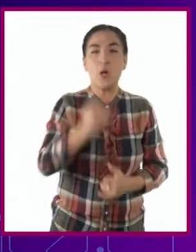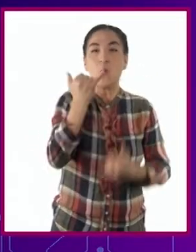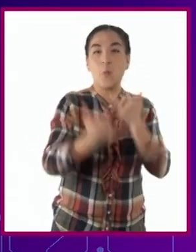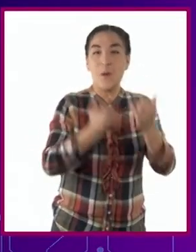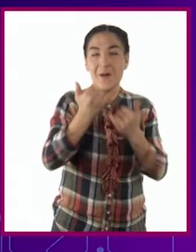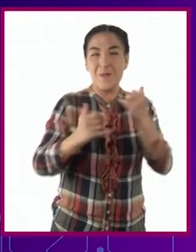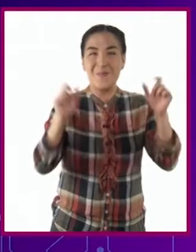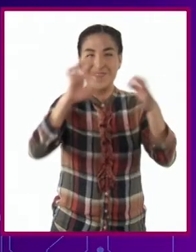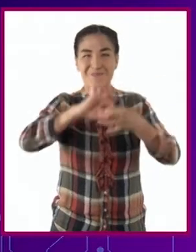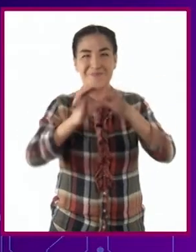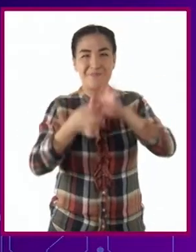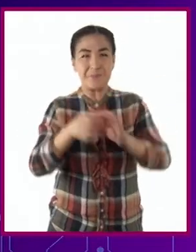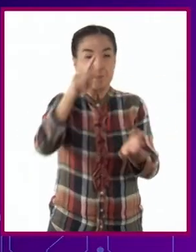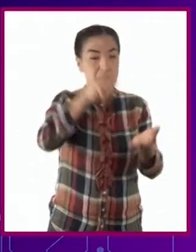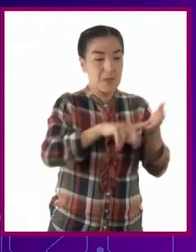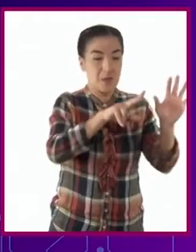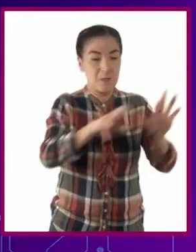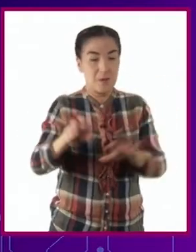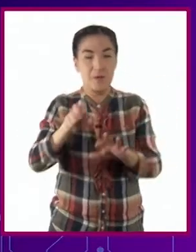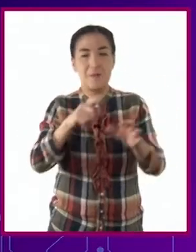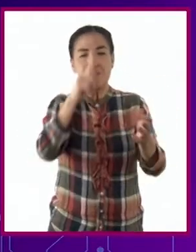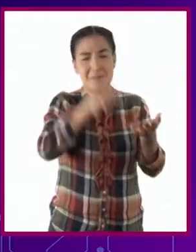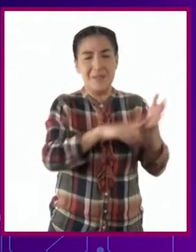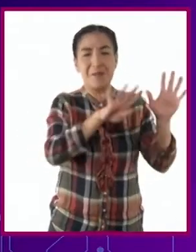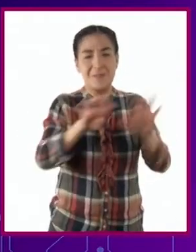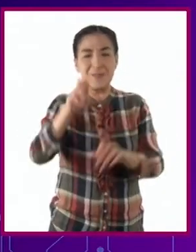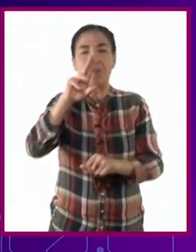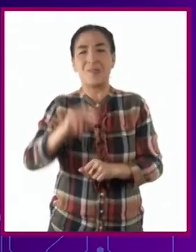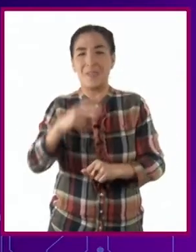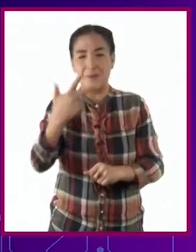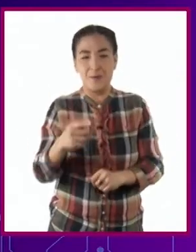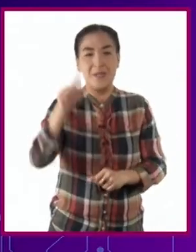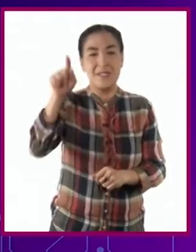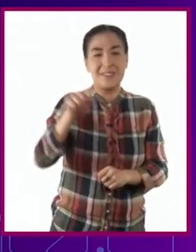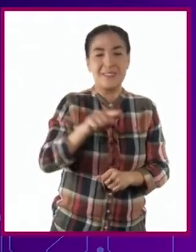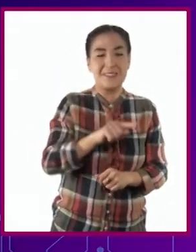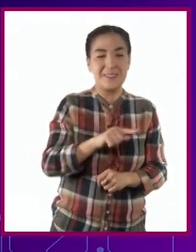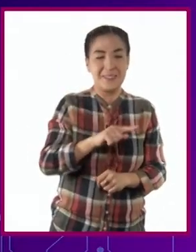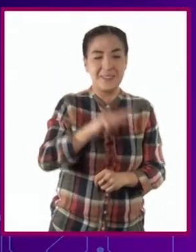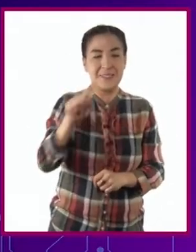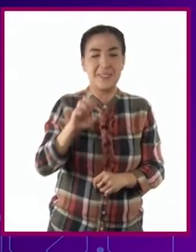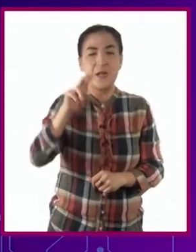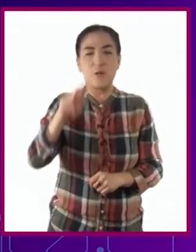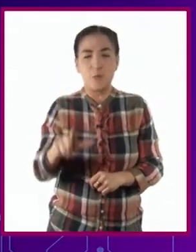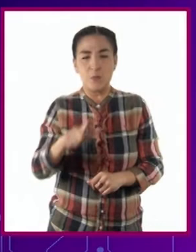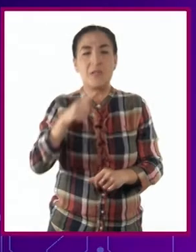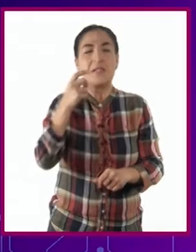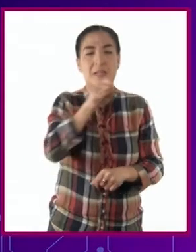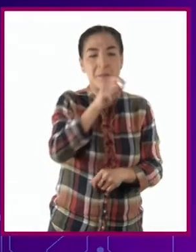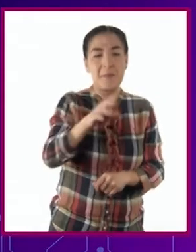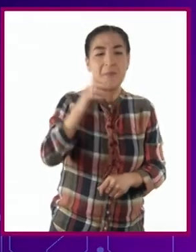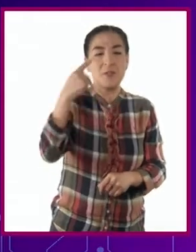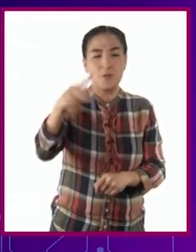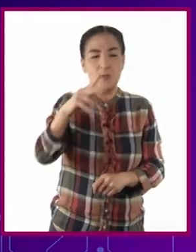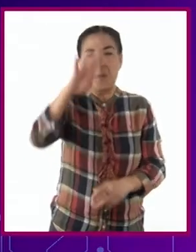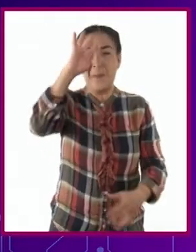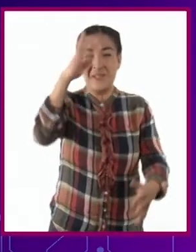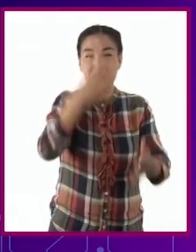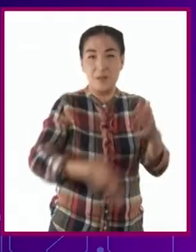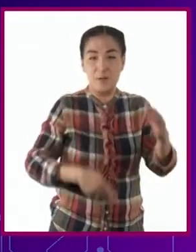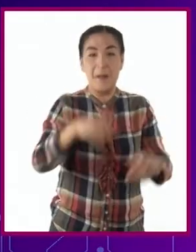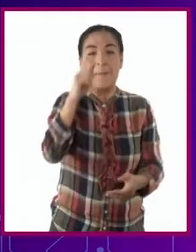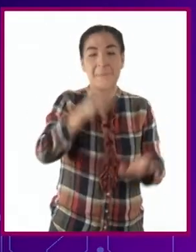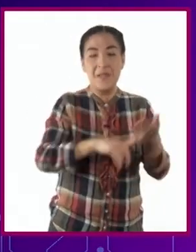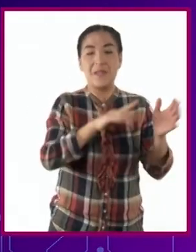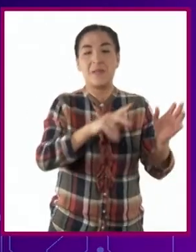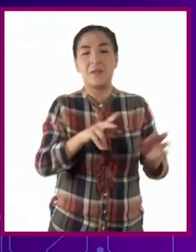de 1988 en Seúl a los Juegos Olímpicos de Barcelona en 1992, se incrementó